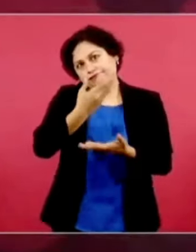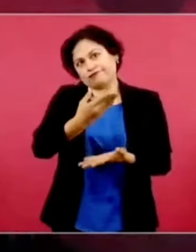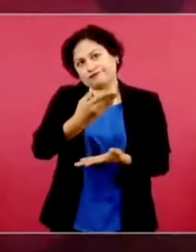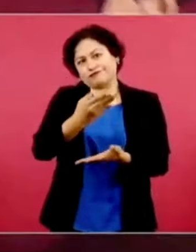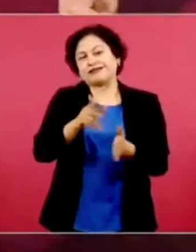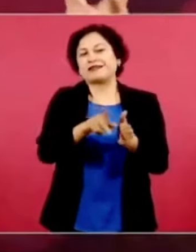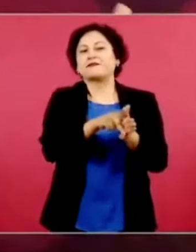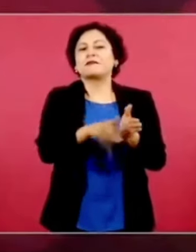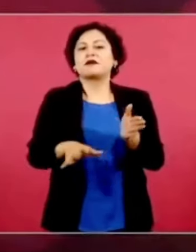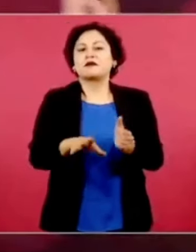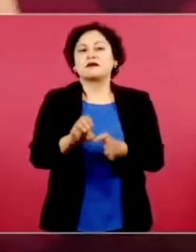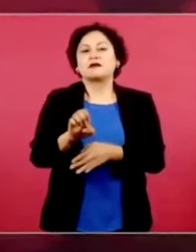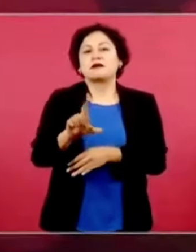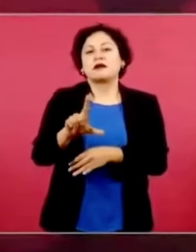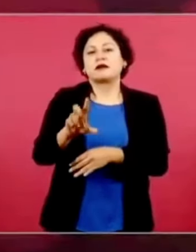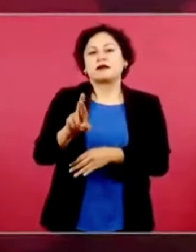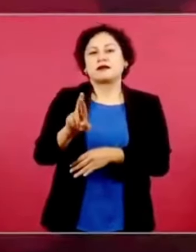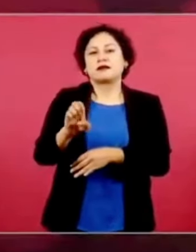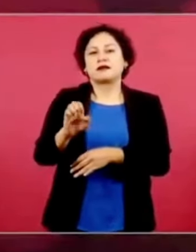Es